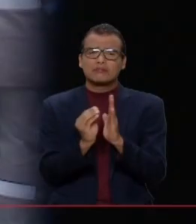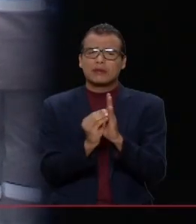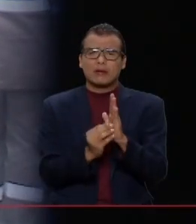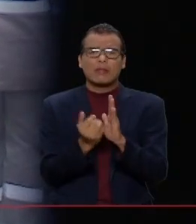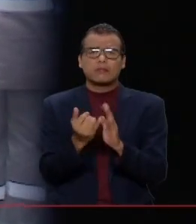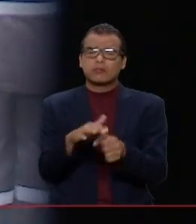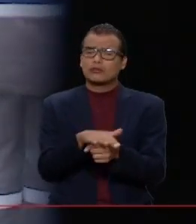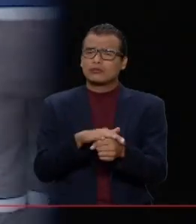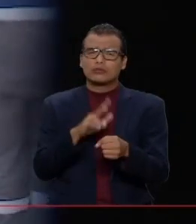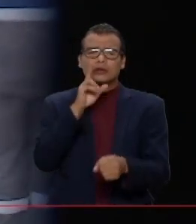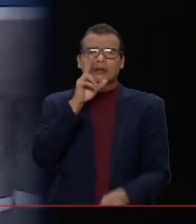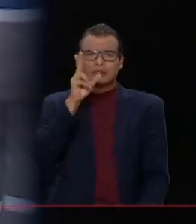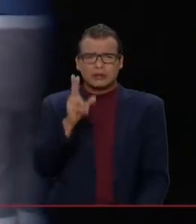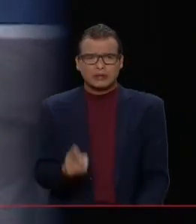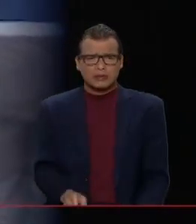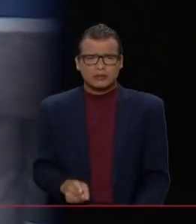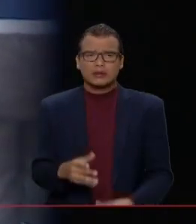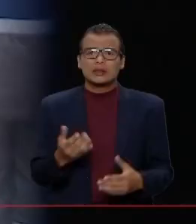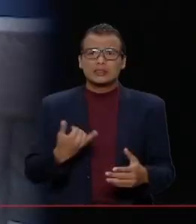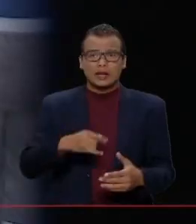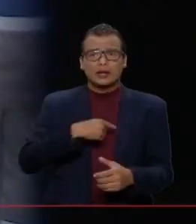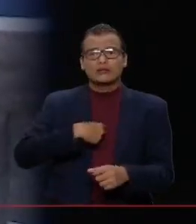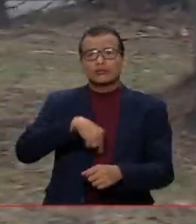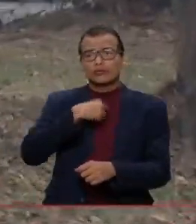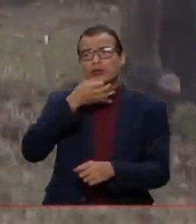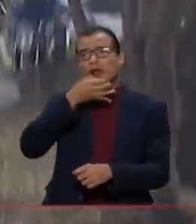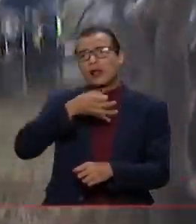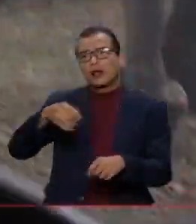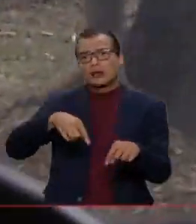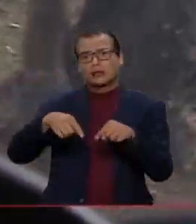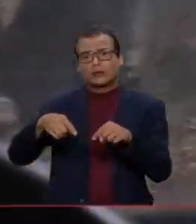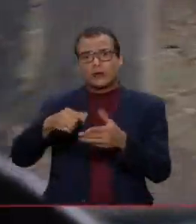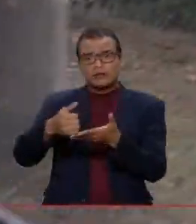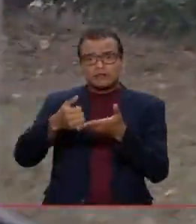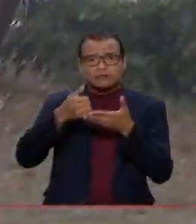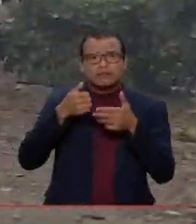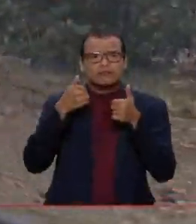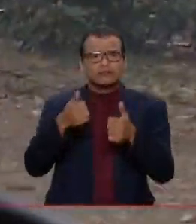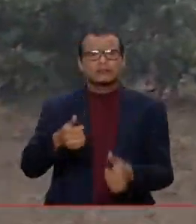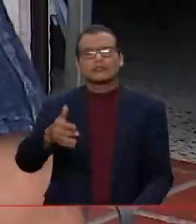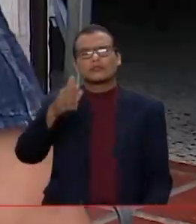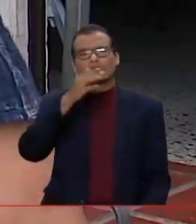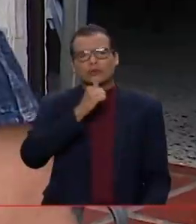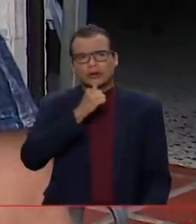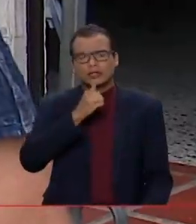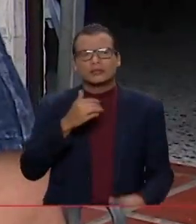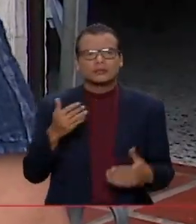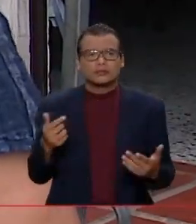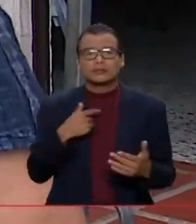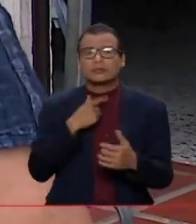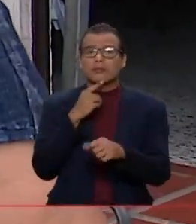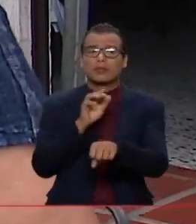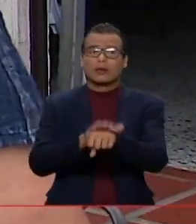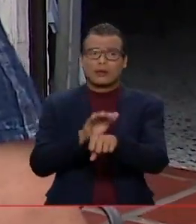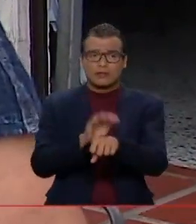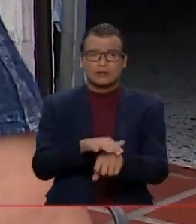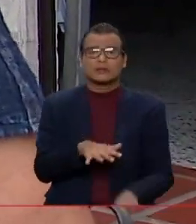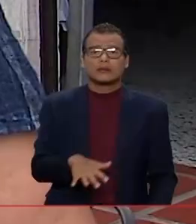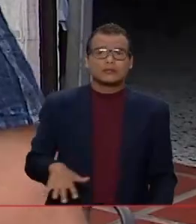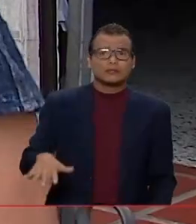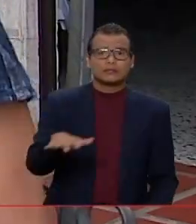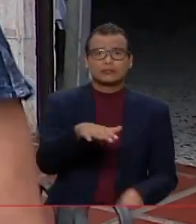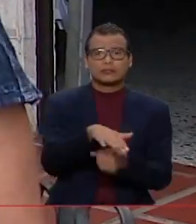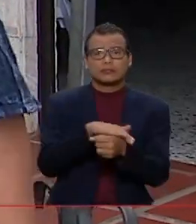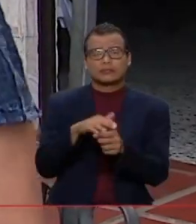son frecuentes, pero al dar aviso a las autoridades, la reacción no es eficaz. Sí quiero denunciar la inseguridad que estamos viviendo en ese barrio de Los